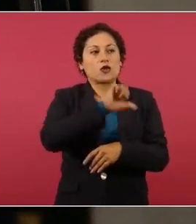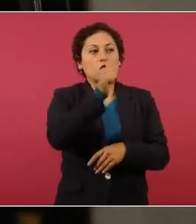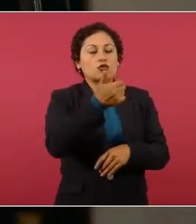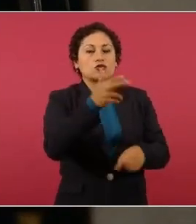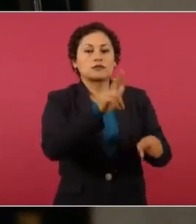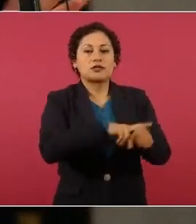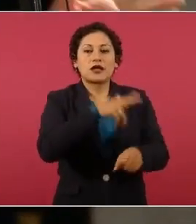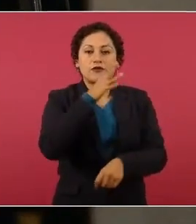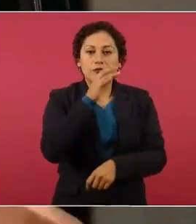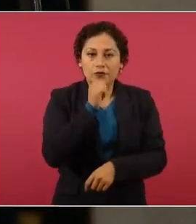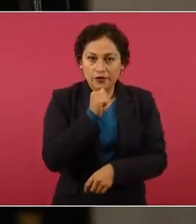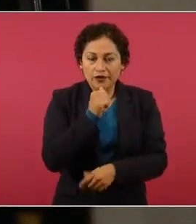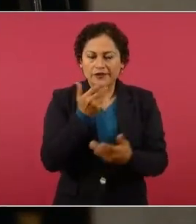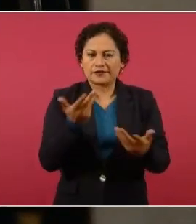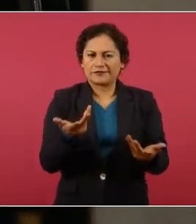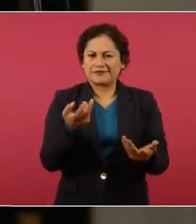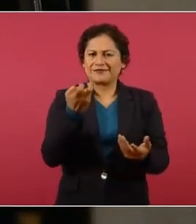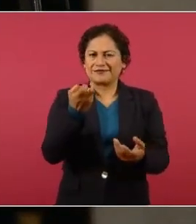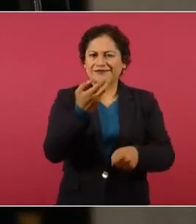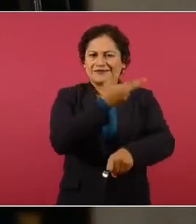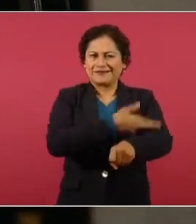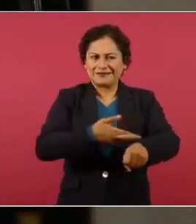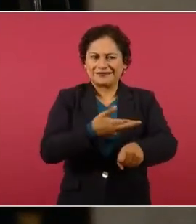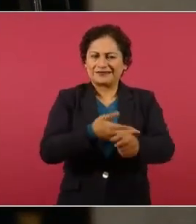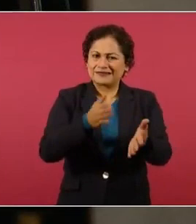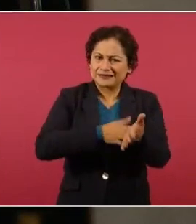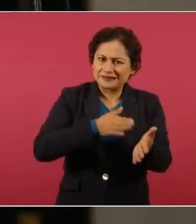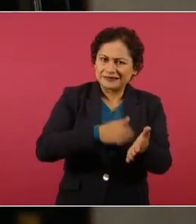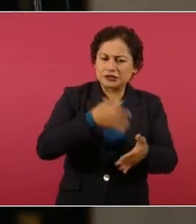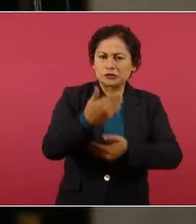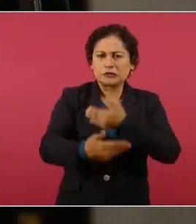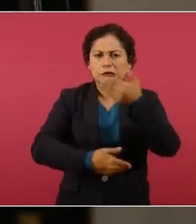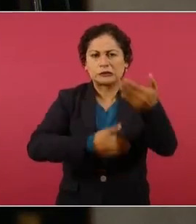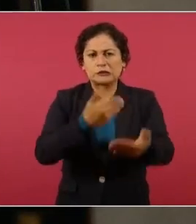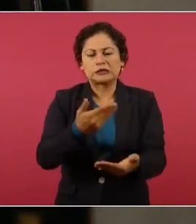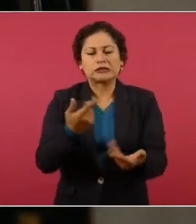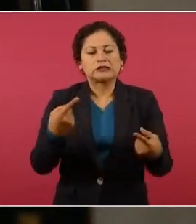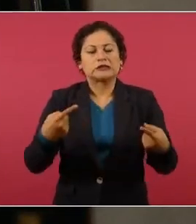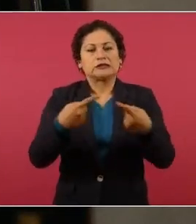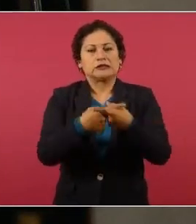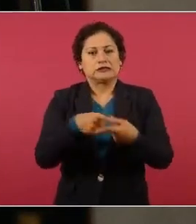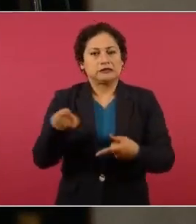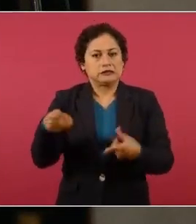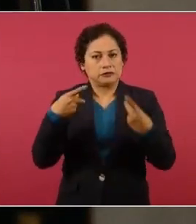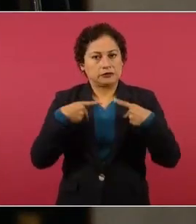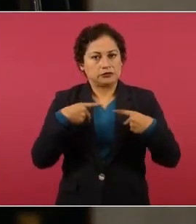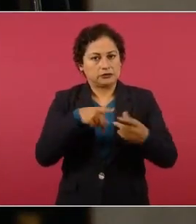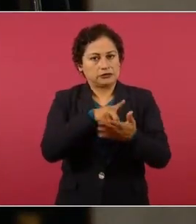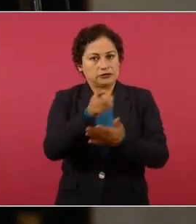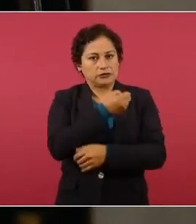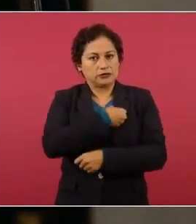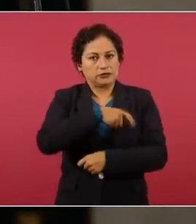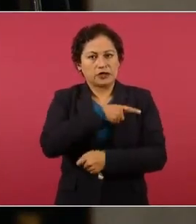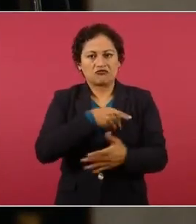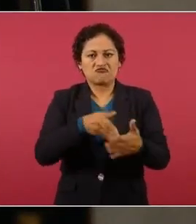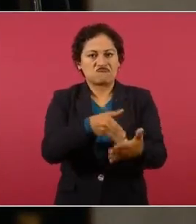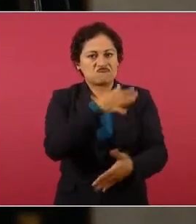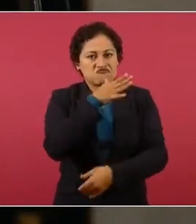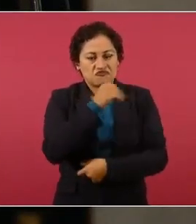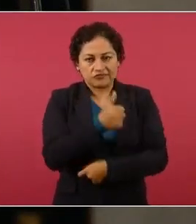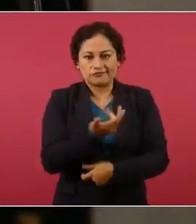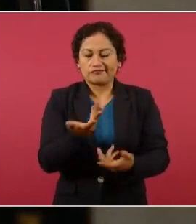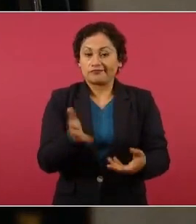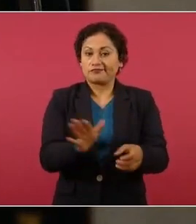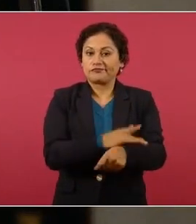hacer al respecto en ambas partes para no quitarle el derecho a la salud de estas personas? Porque, bueno, desafortunadamente no